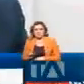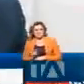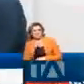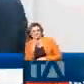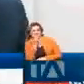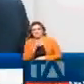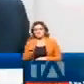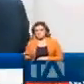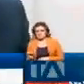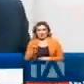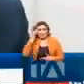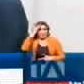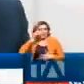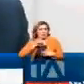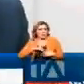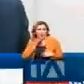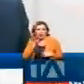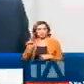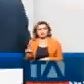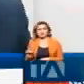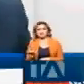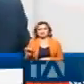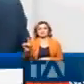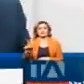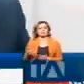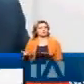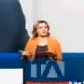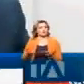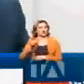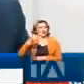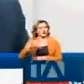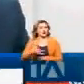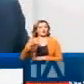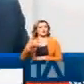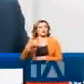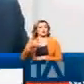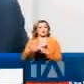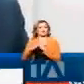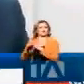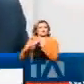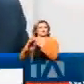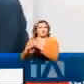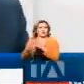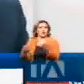caso de que se sepa nuevamente de otra persona que no está cumpliendo con el cerco